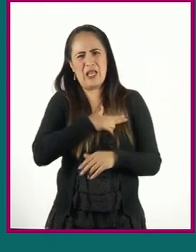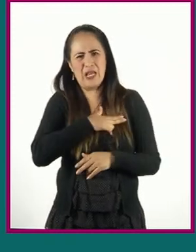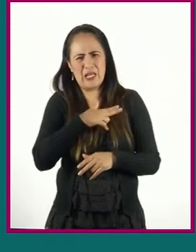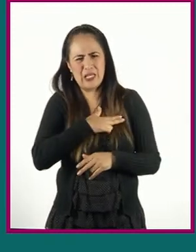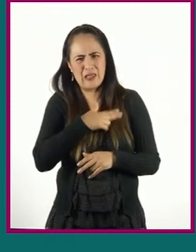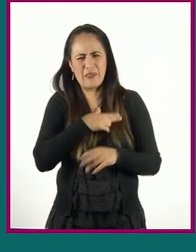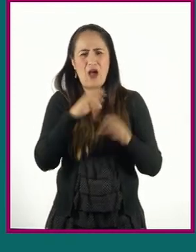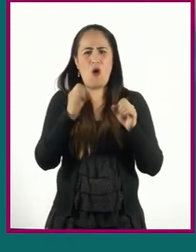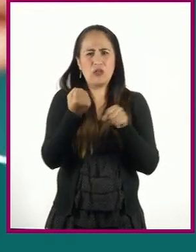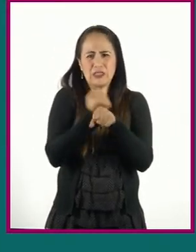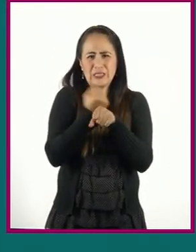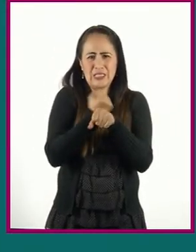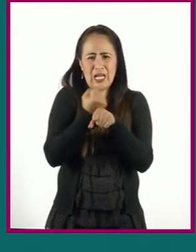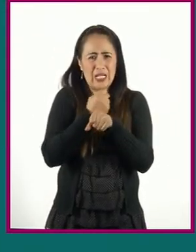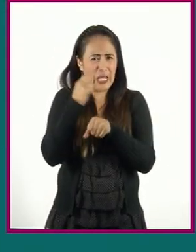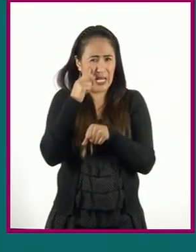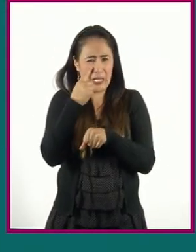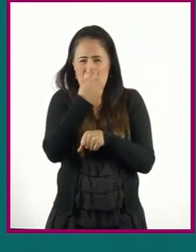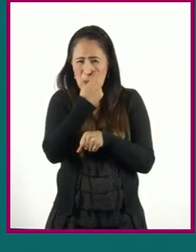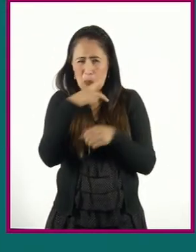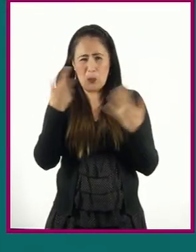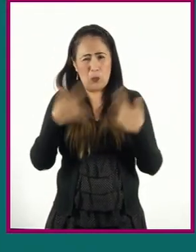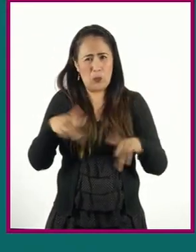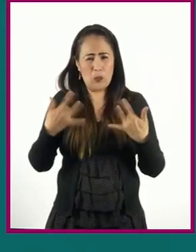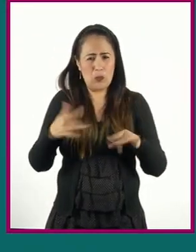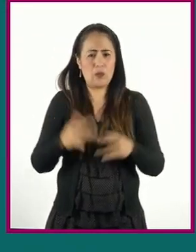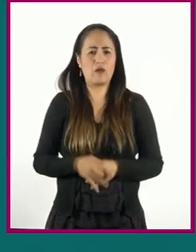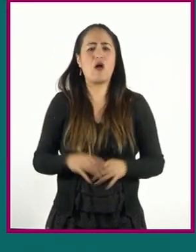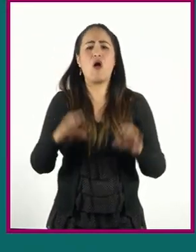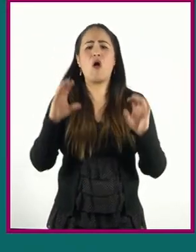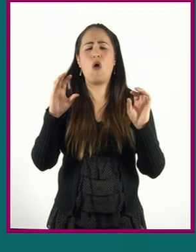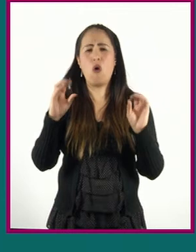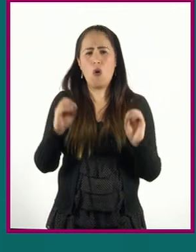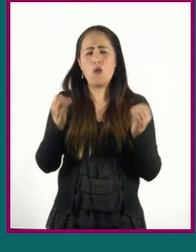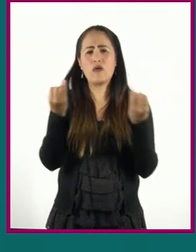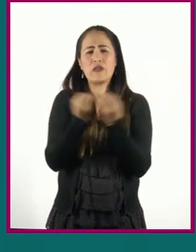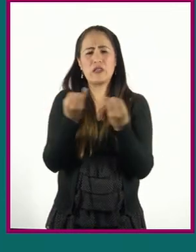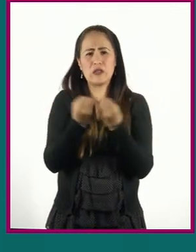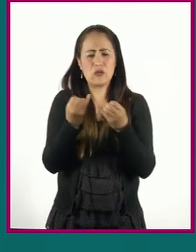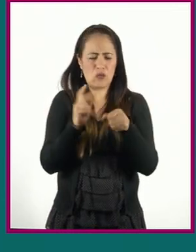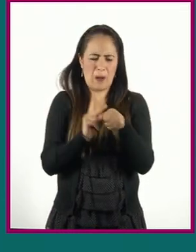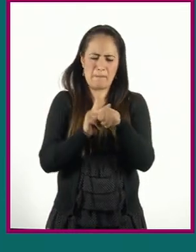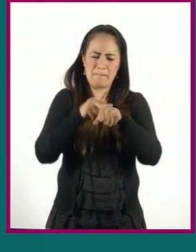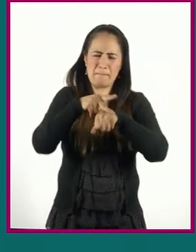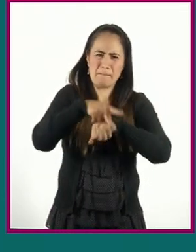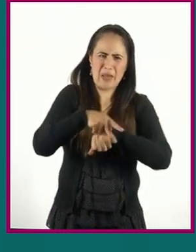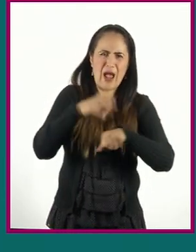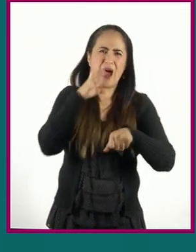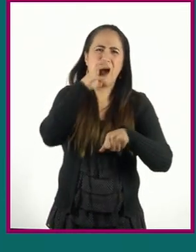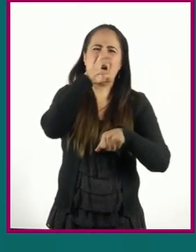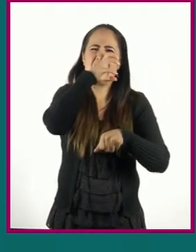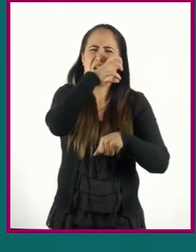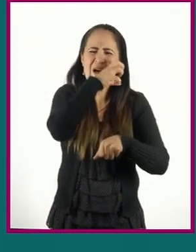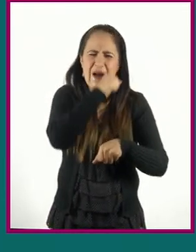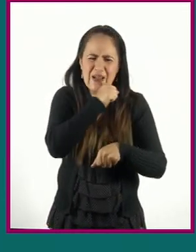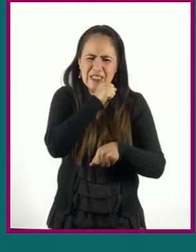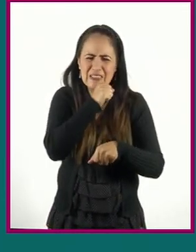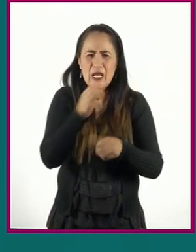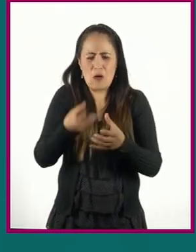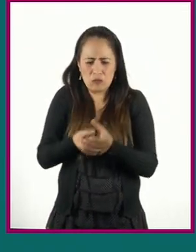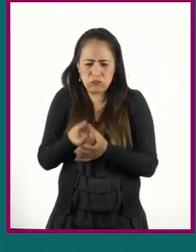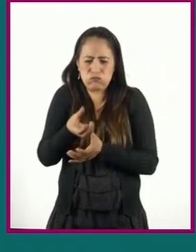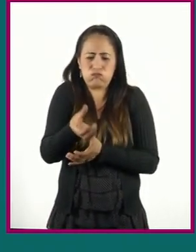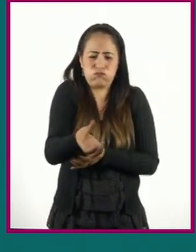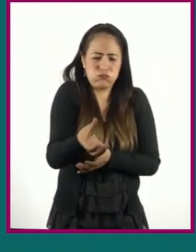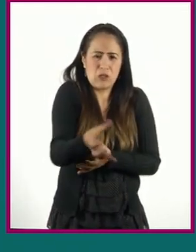como los ojos. Otro tipo de quemadura se puede experimentar al tratar de manipular lo que hemos colocado dentro del